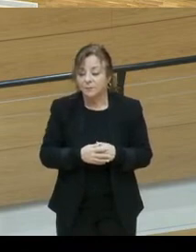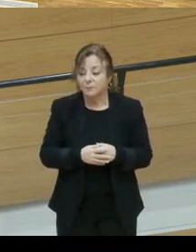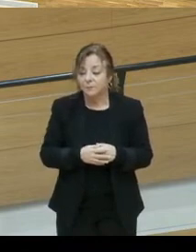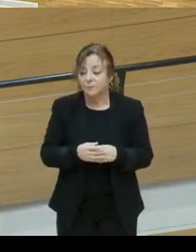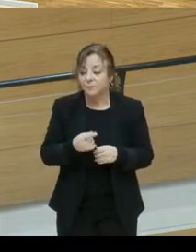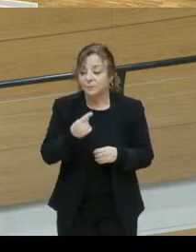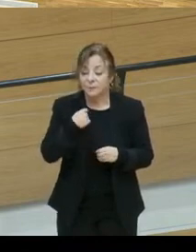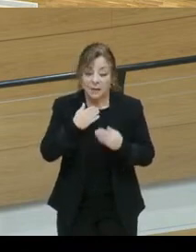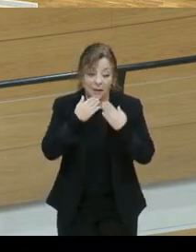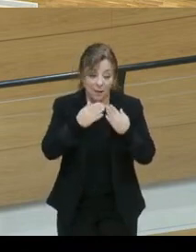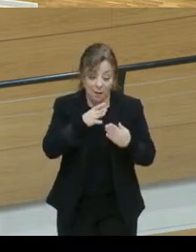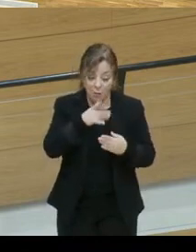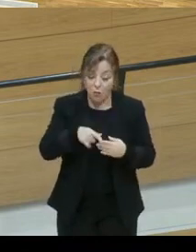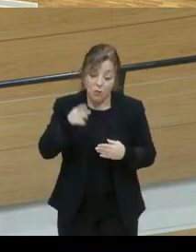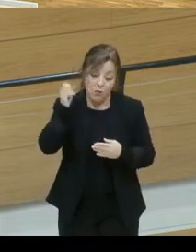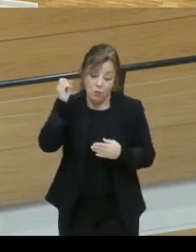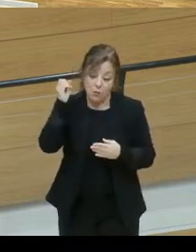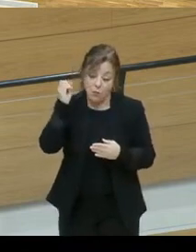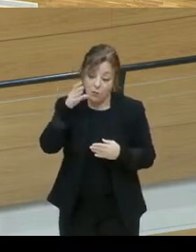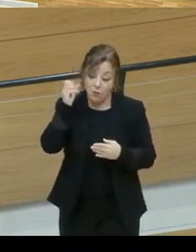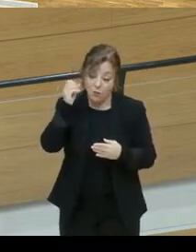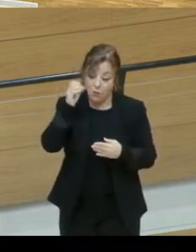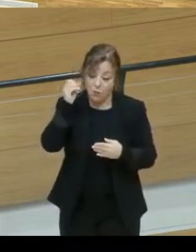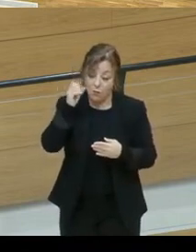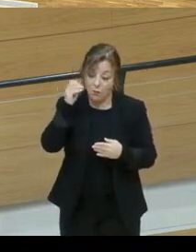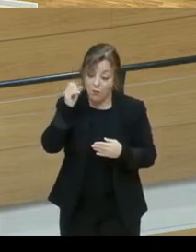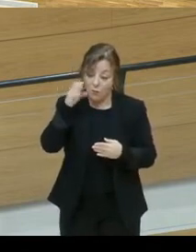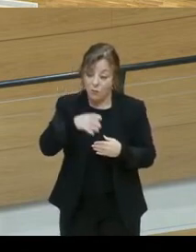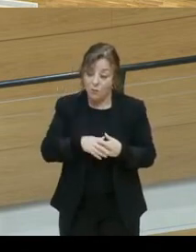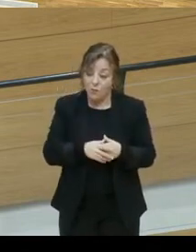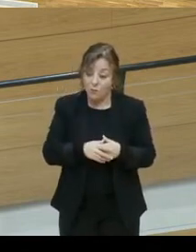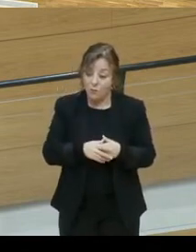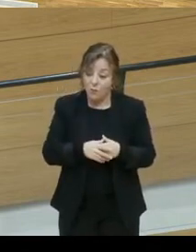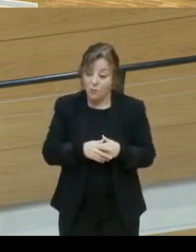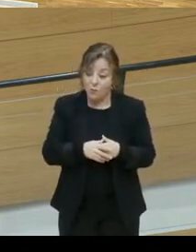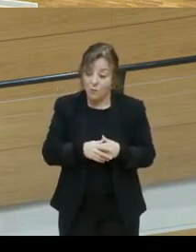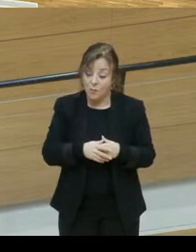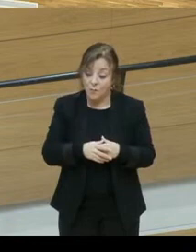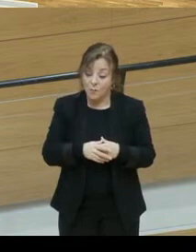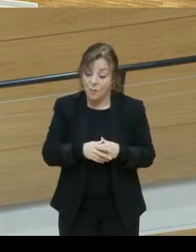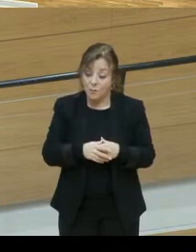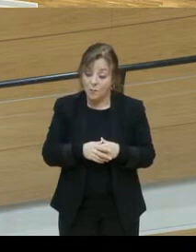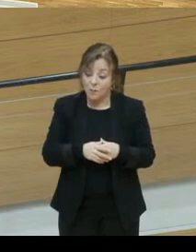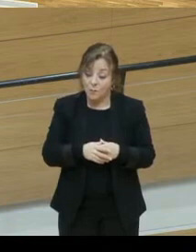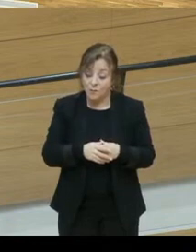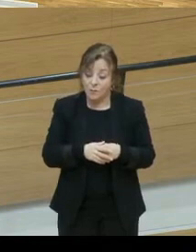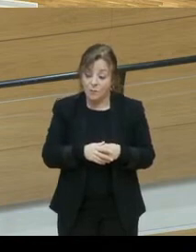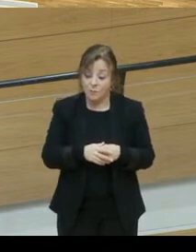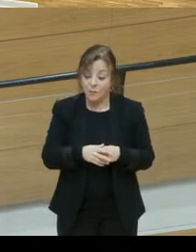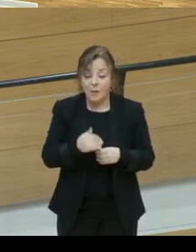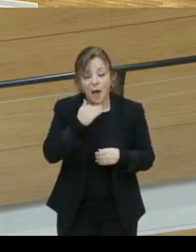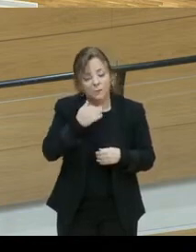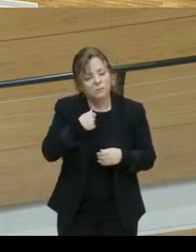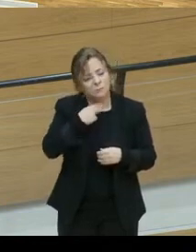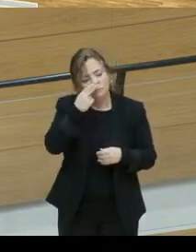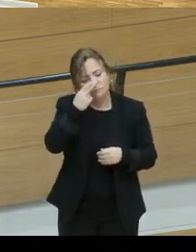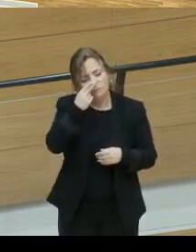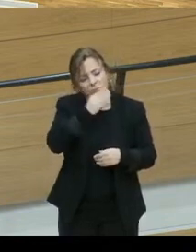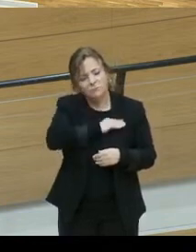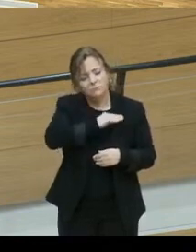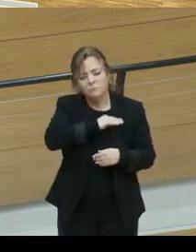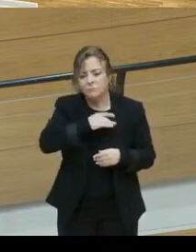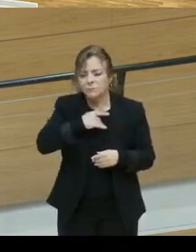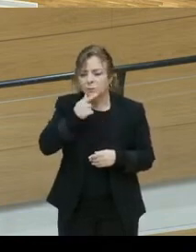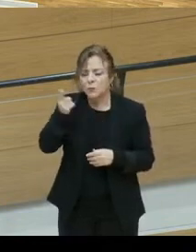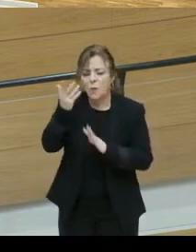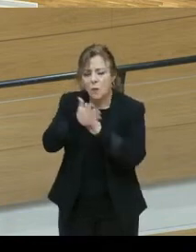Bueno, gracias primero por tu ponencia, Cristina. Y algo que me interesa bastante y es que cuando